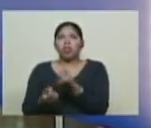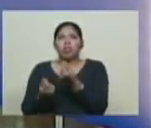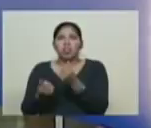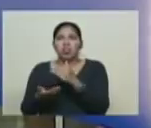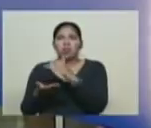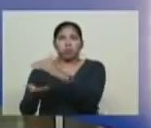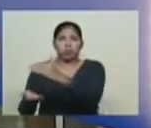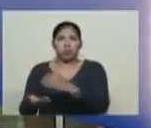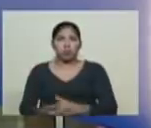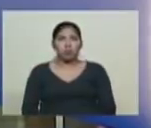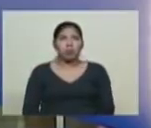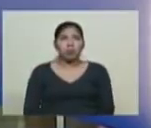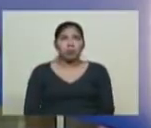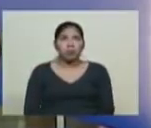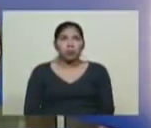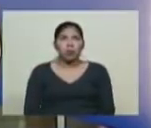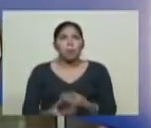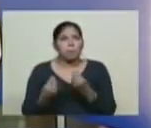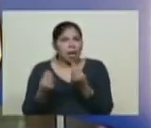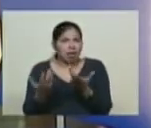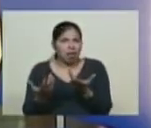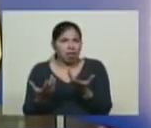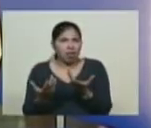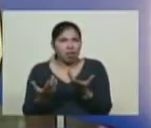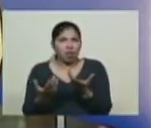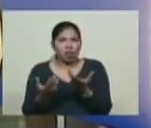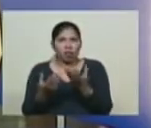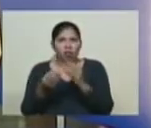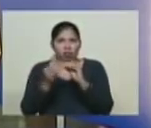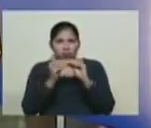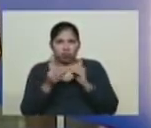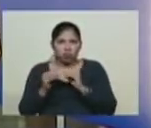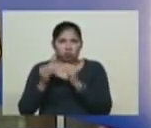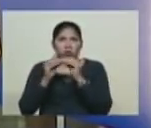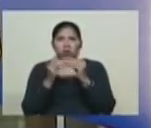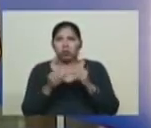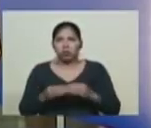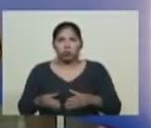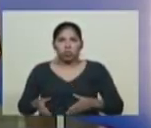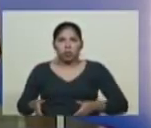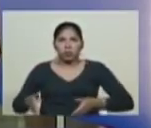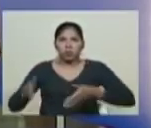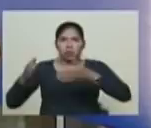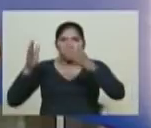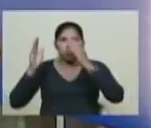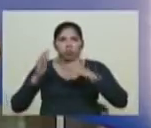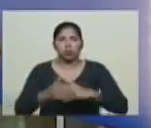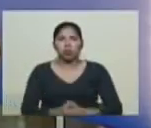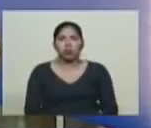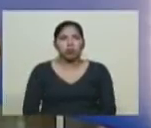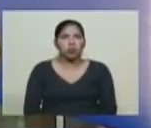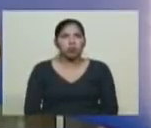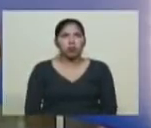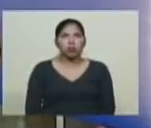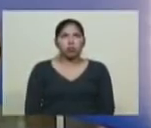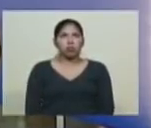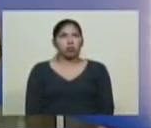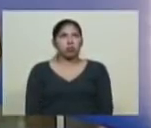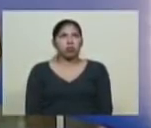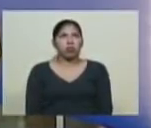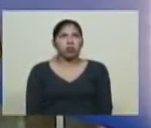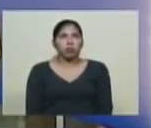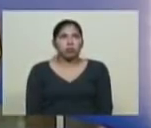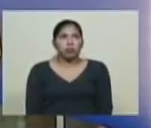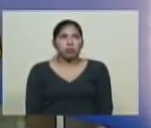financieros para la rehabilitación integral del Hospital Rafael Medina Jiménez, el periférico de